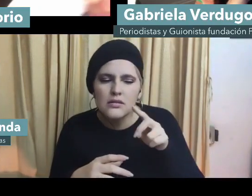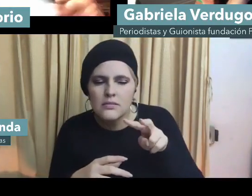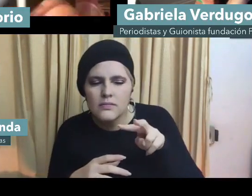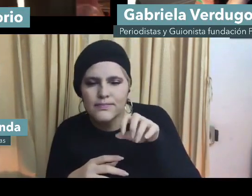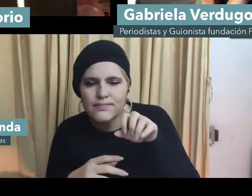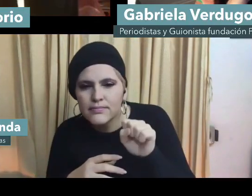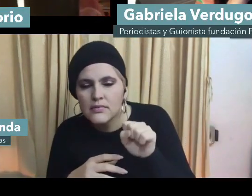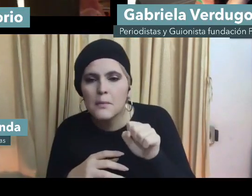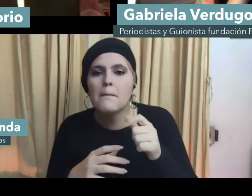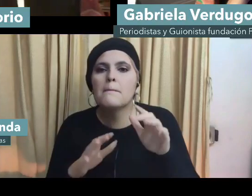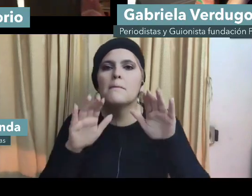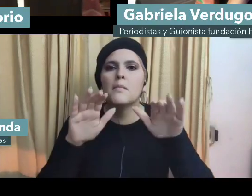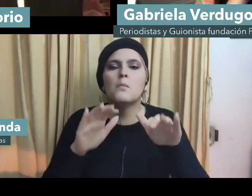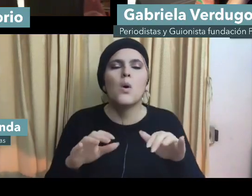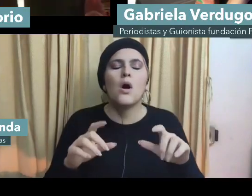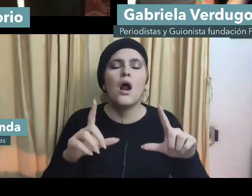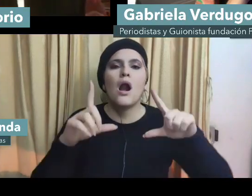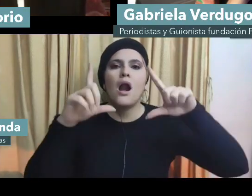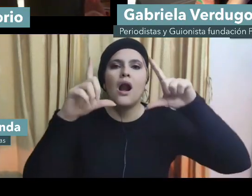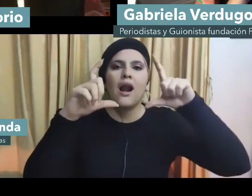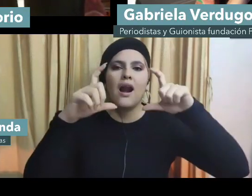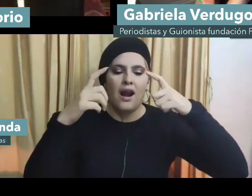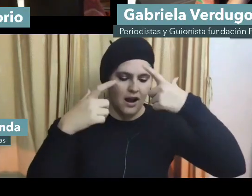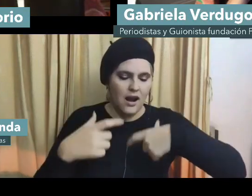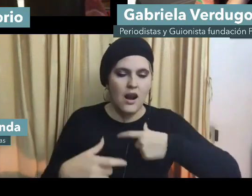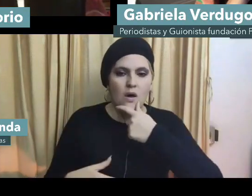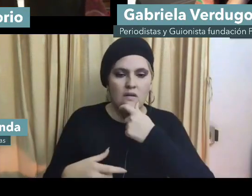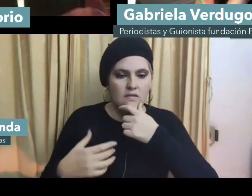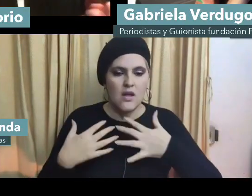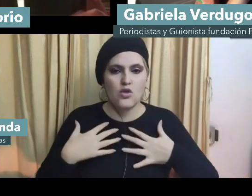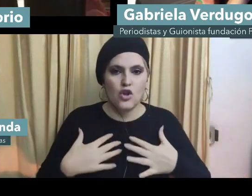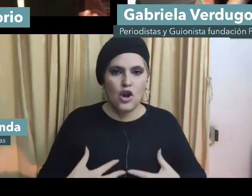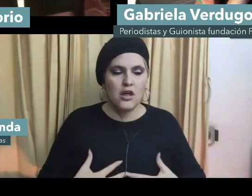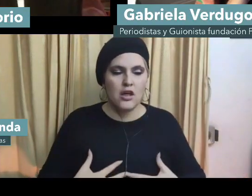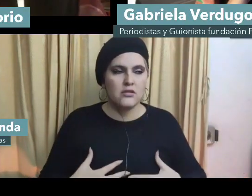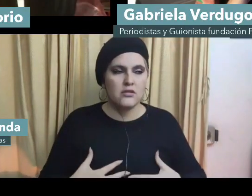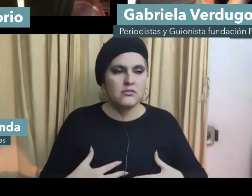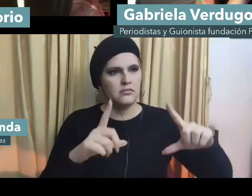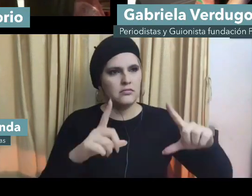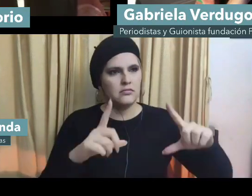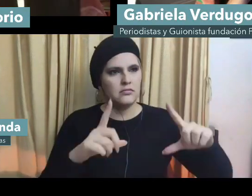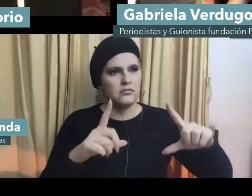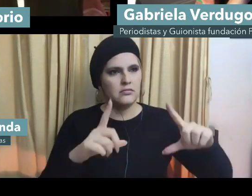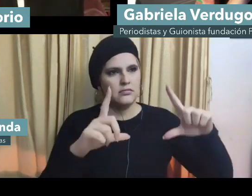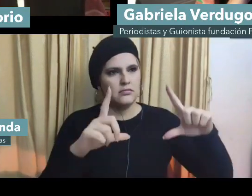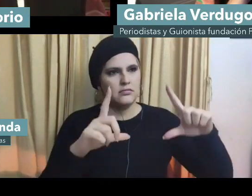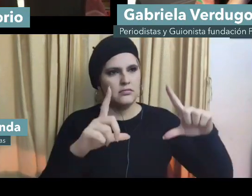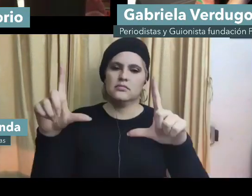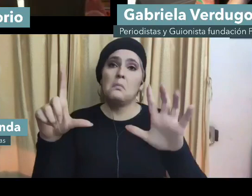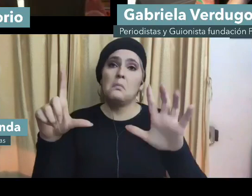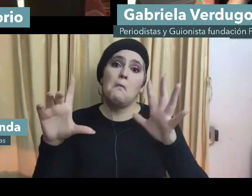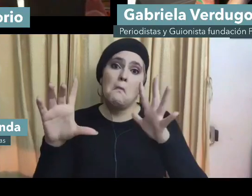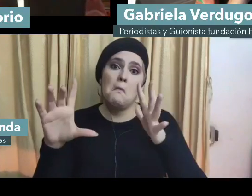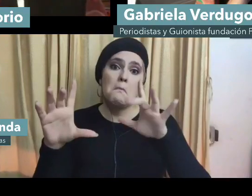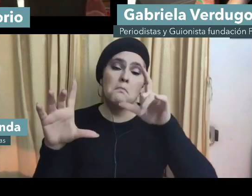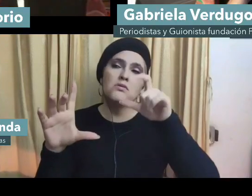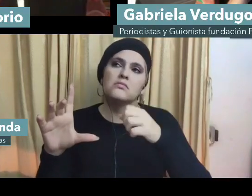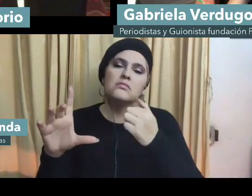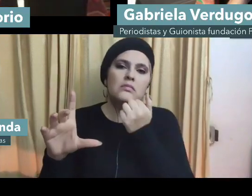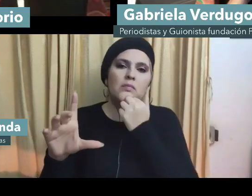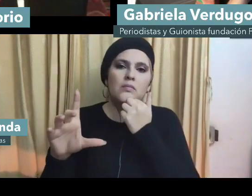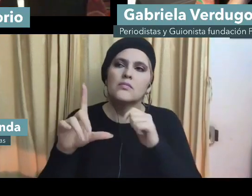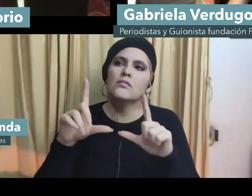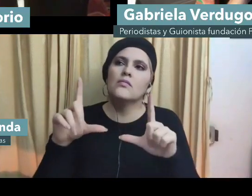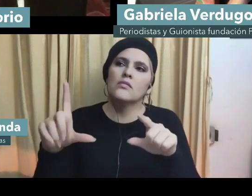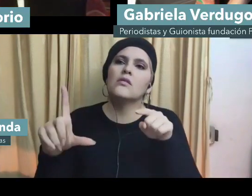tórax, quizá en ese momento el radiólogo se equivocó, no sé, y me pone a mí que esa radiografía tiene